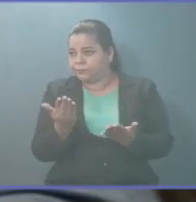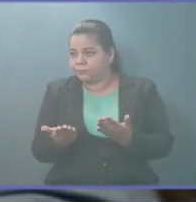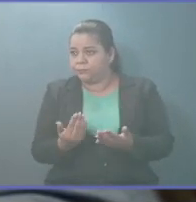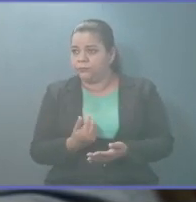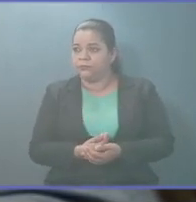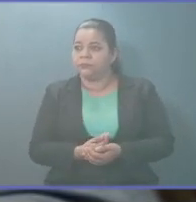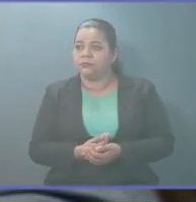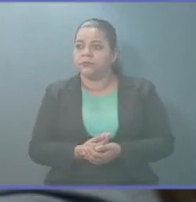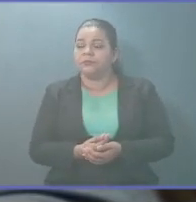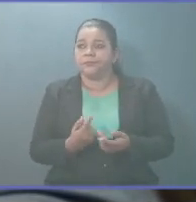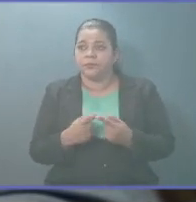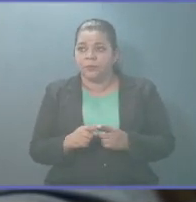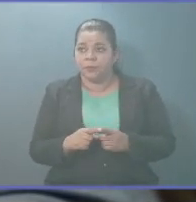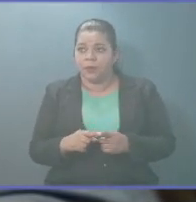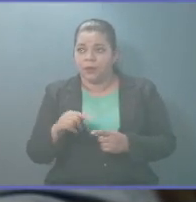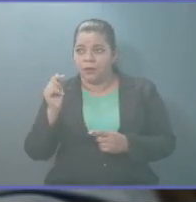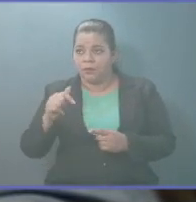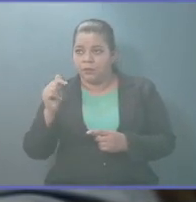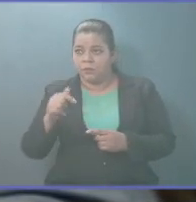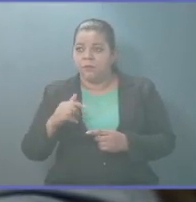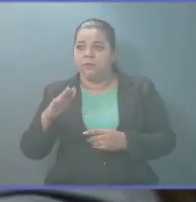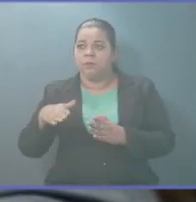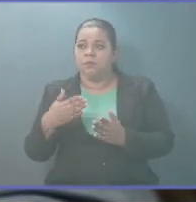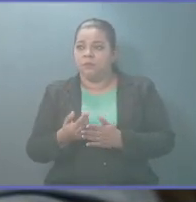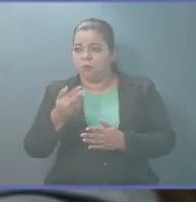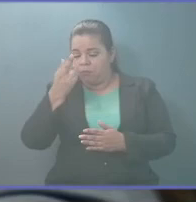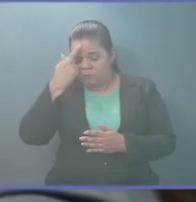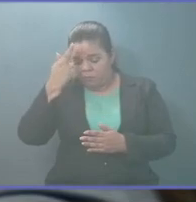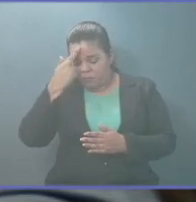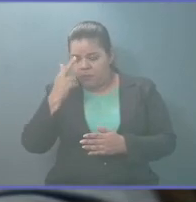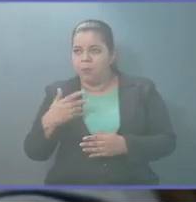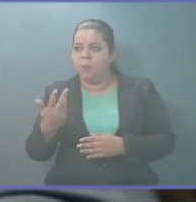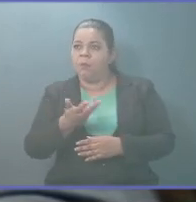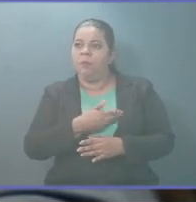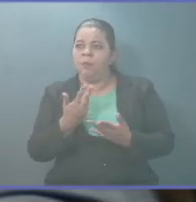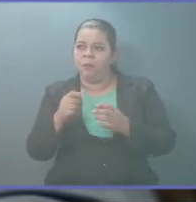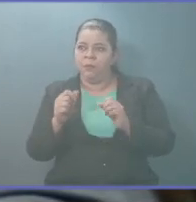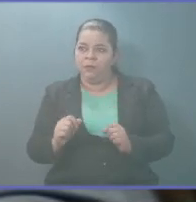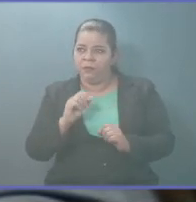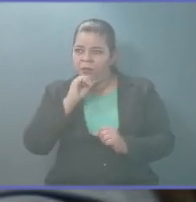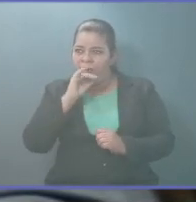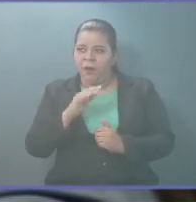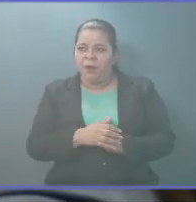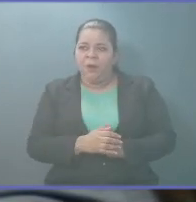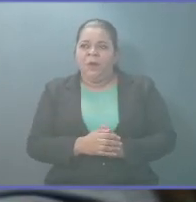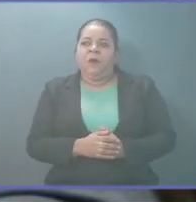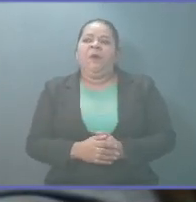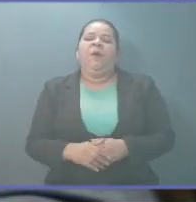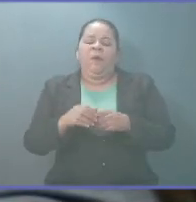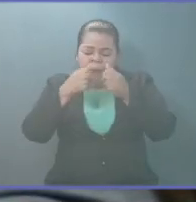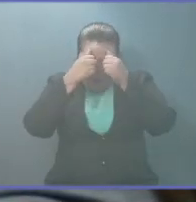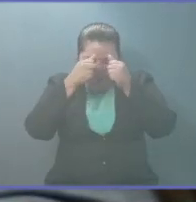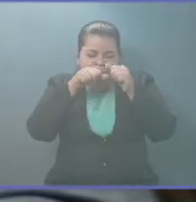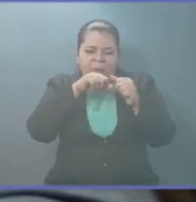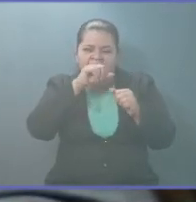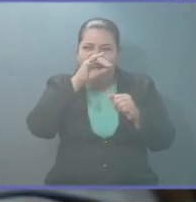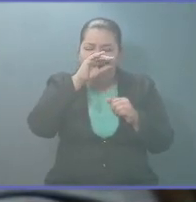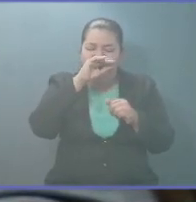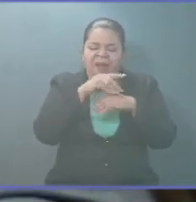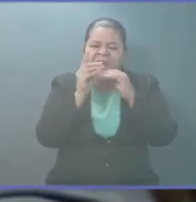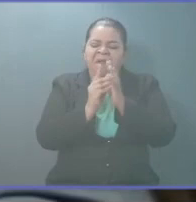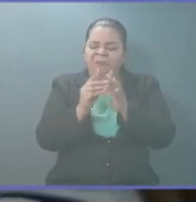que no acompañaríamos esa observación. Ok. Bueno, los que estén de acuerdo en no aceptar esa